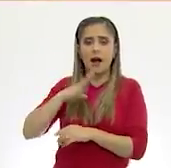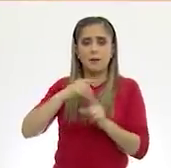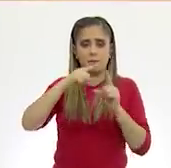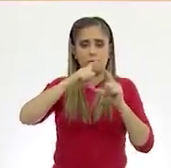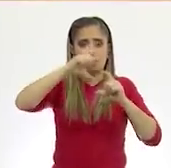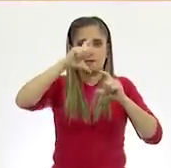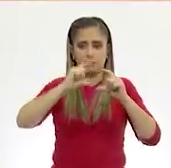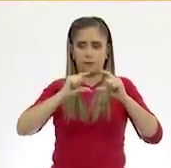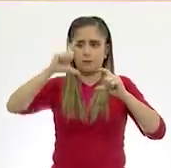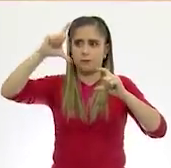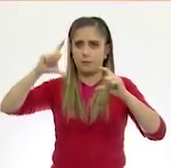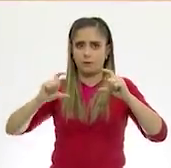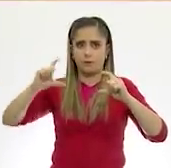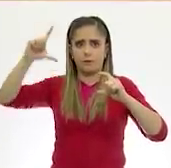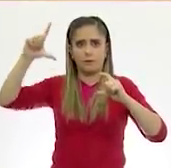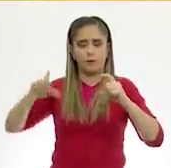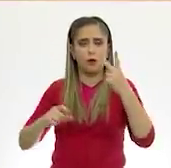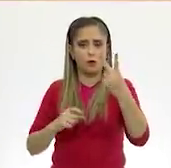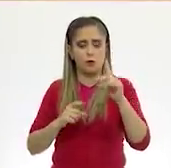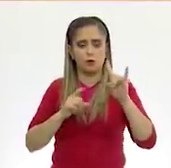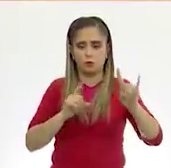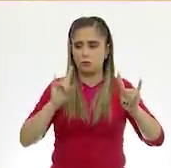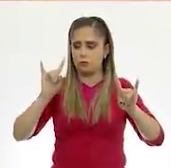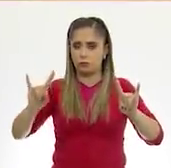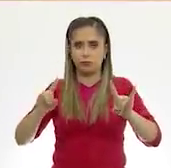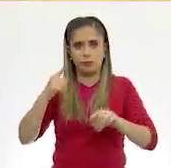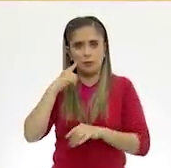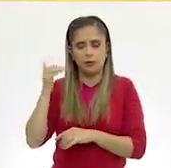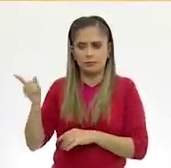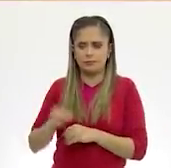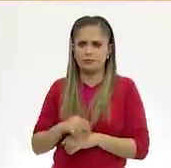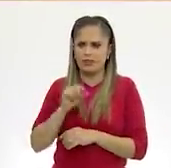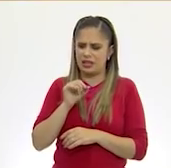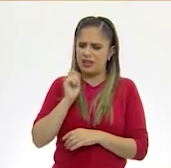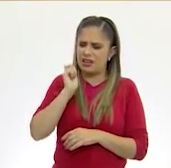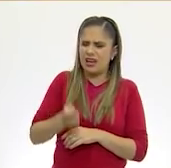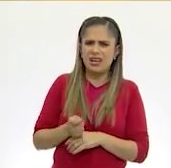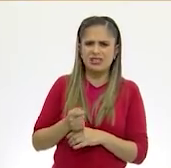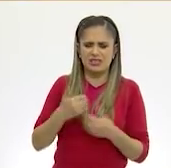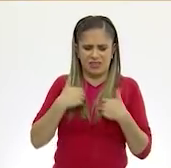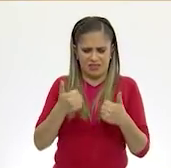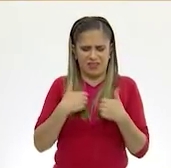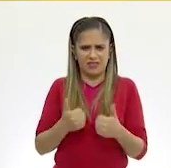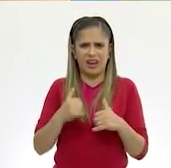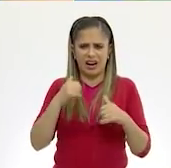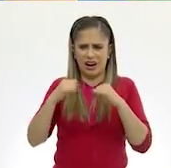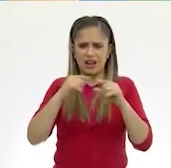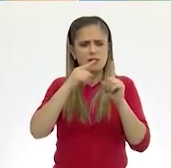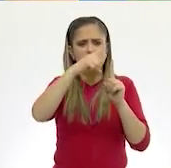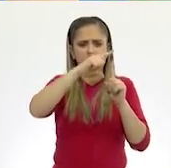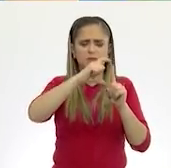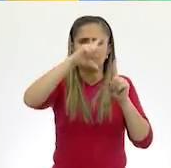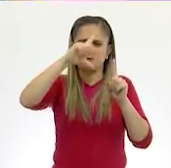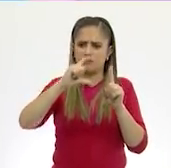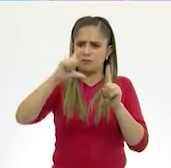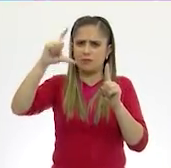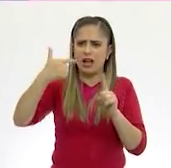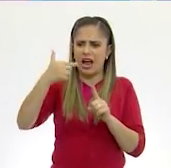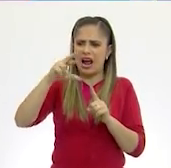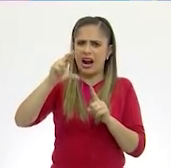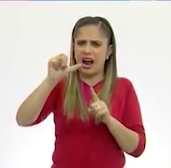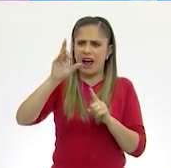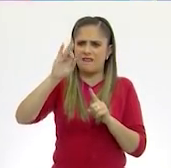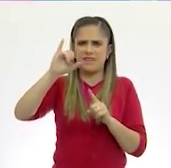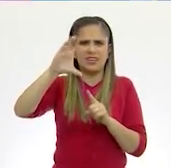Muy bien. ¿Y a qué se refiere con interpretar gráficas, maestro? Excelente pregunta.